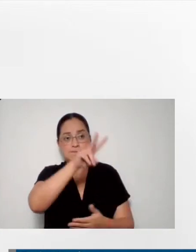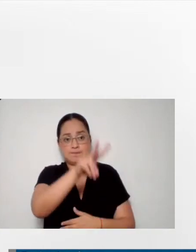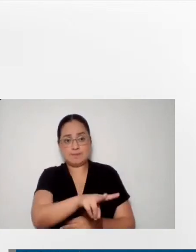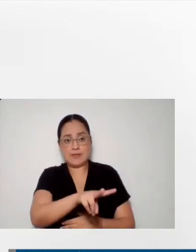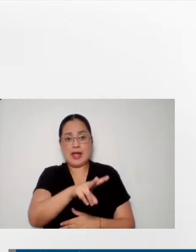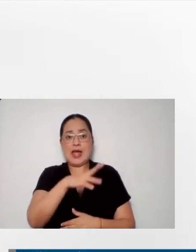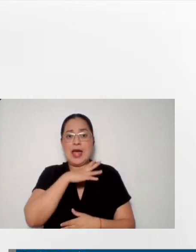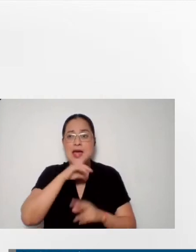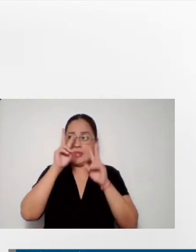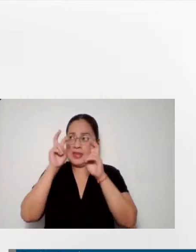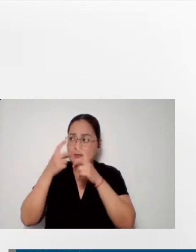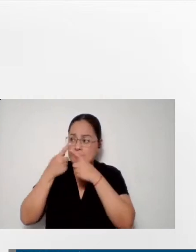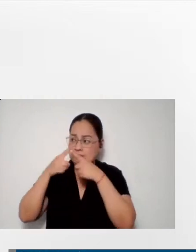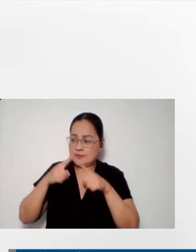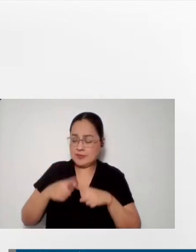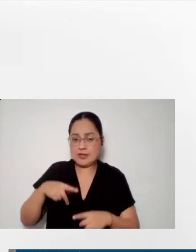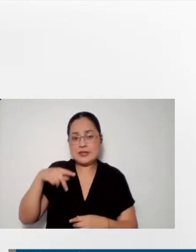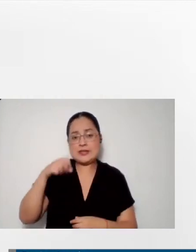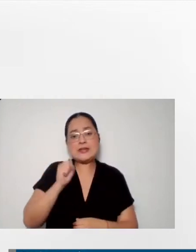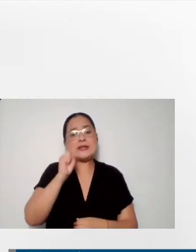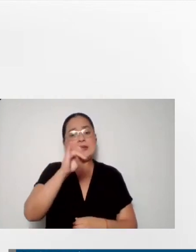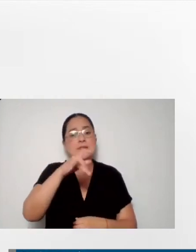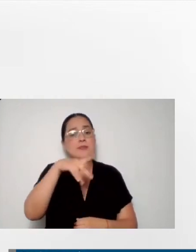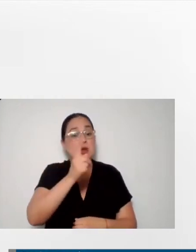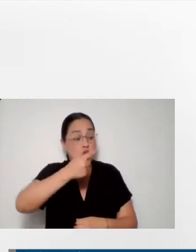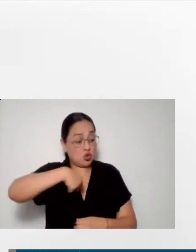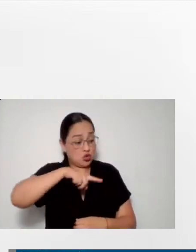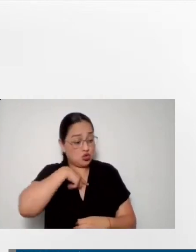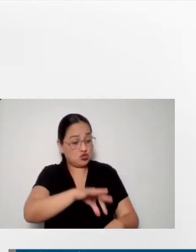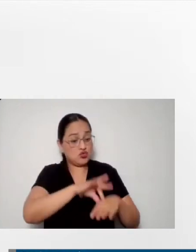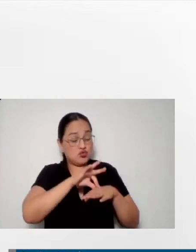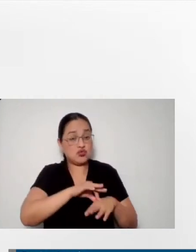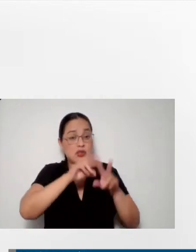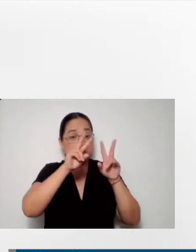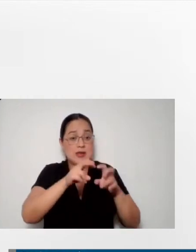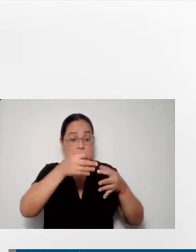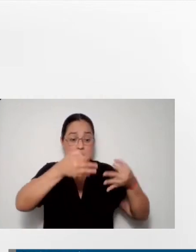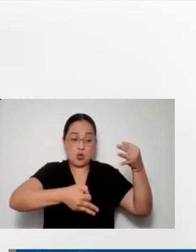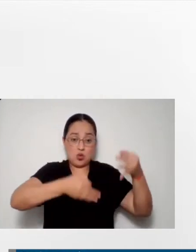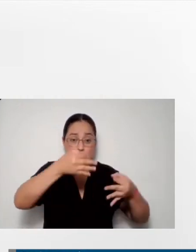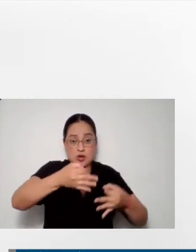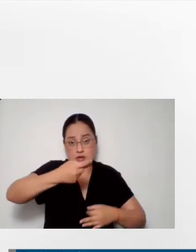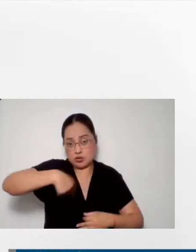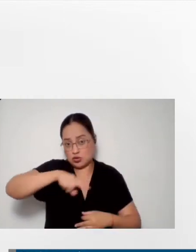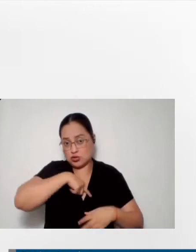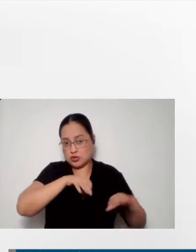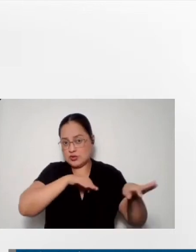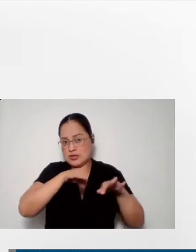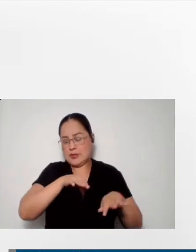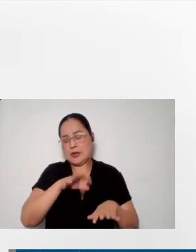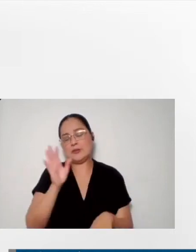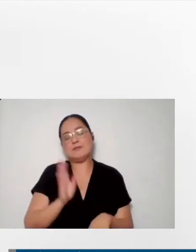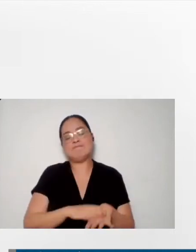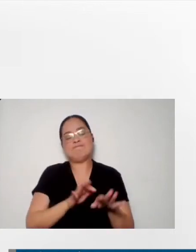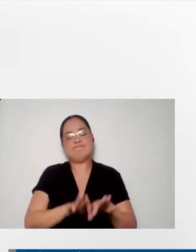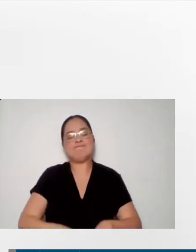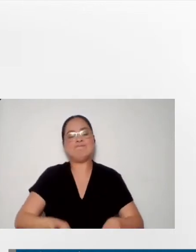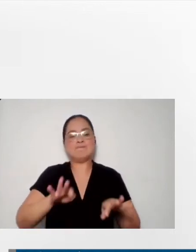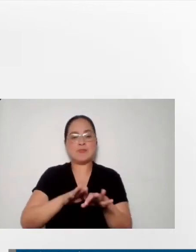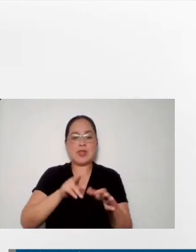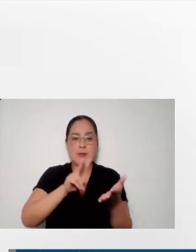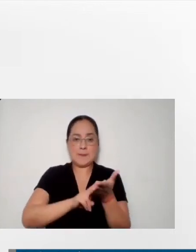pero sobre todo para quienes somos personas que trabajamos desde el ámbito jurisdiccional. La creación que tenemos de